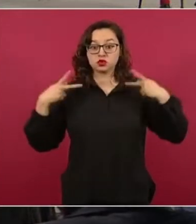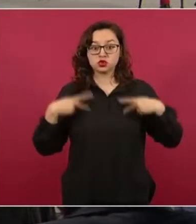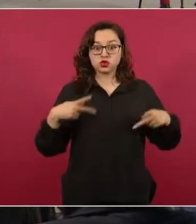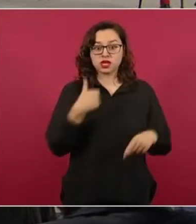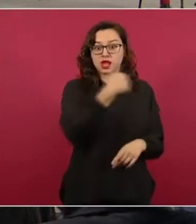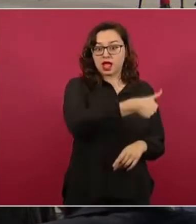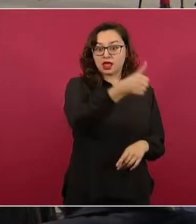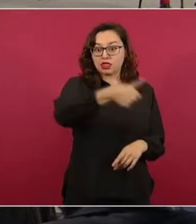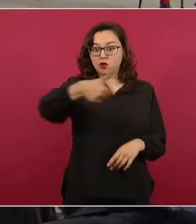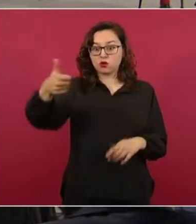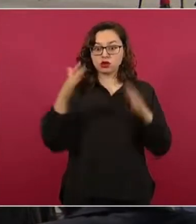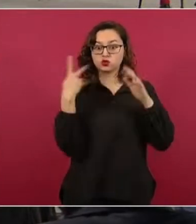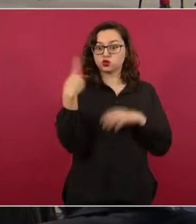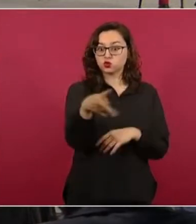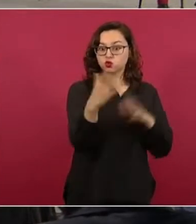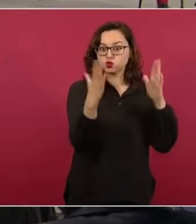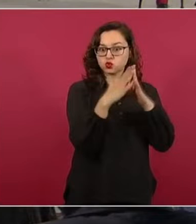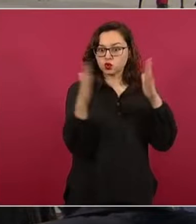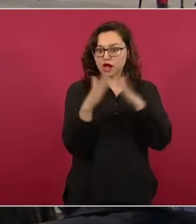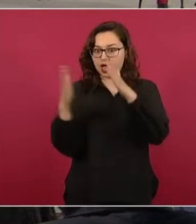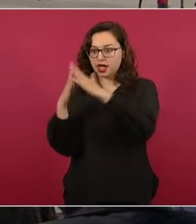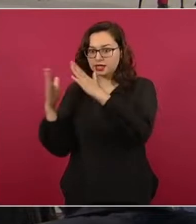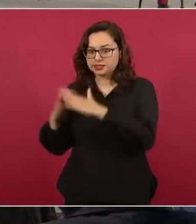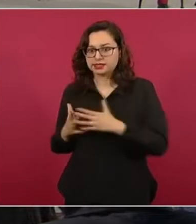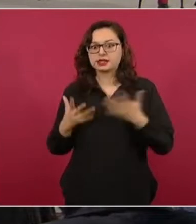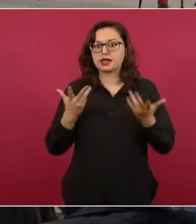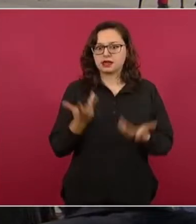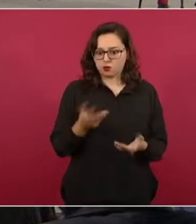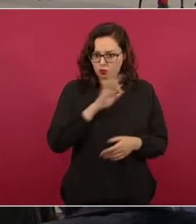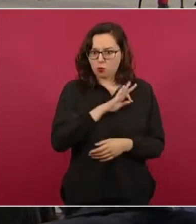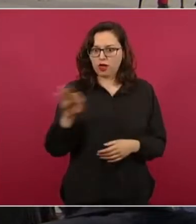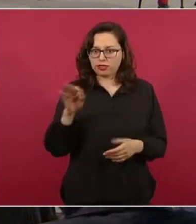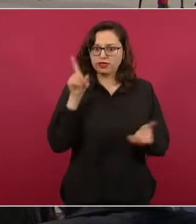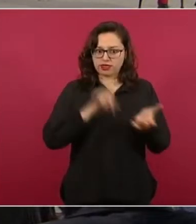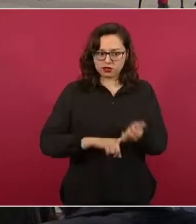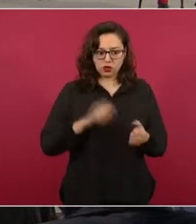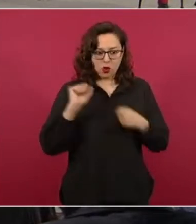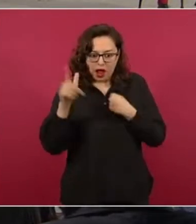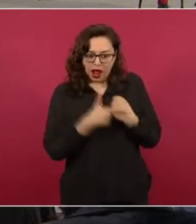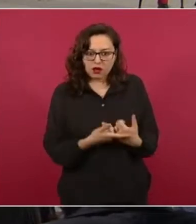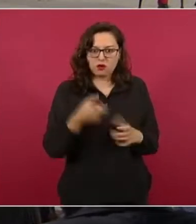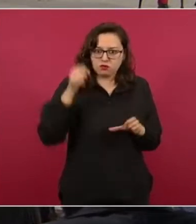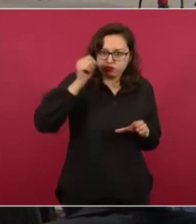sembrar para ser autosuficientes,